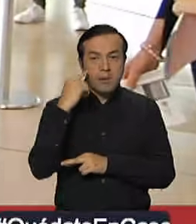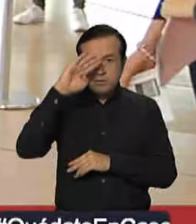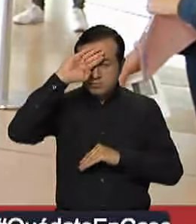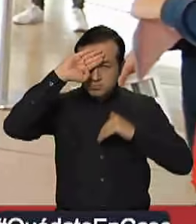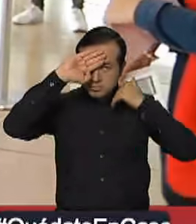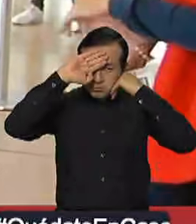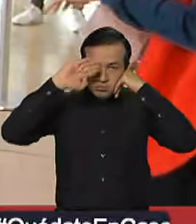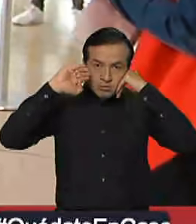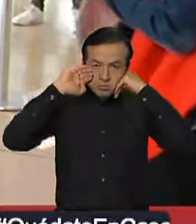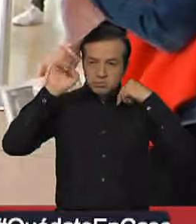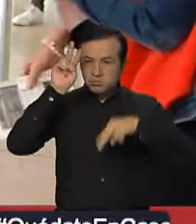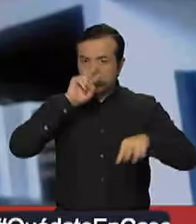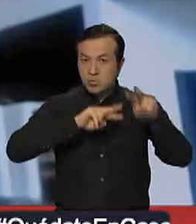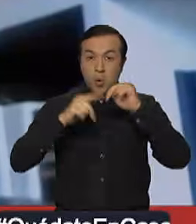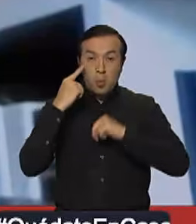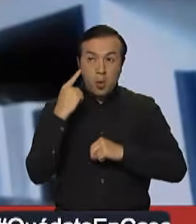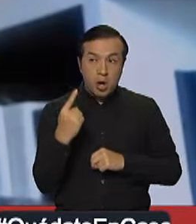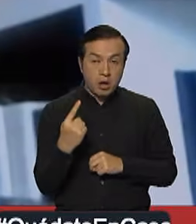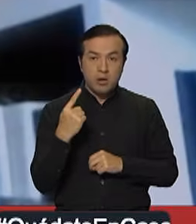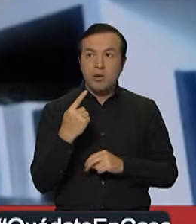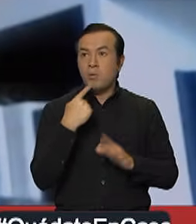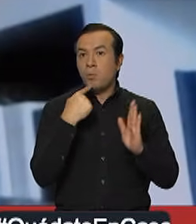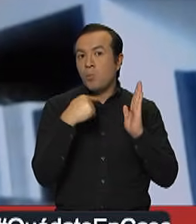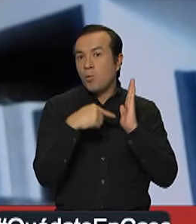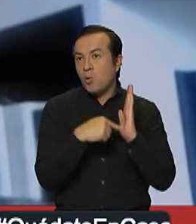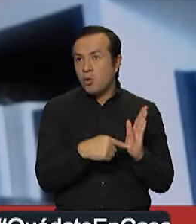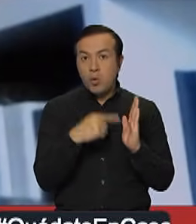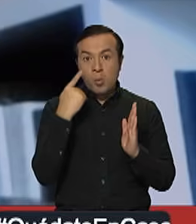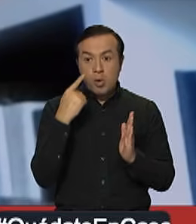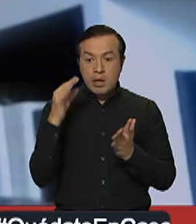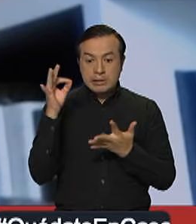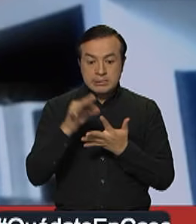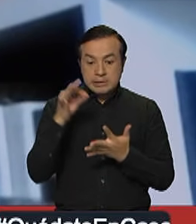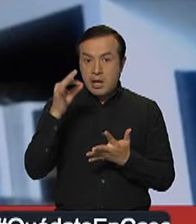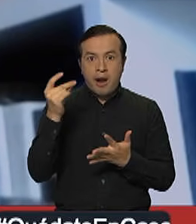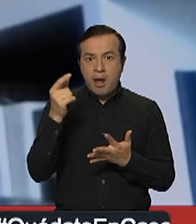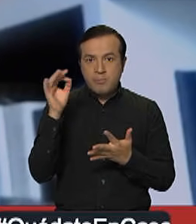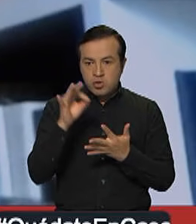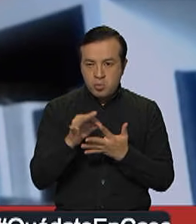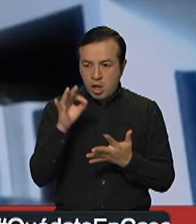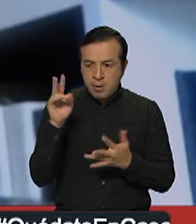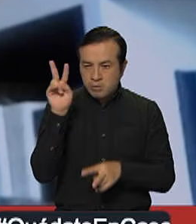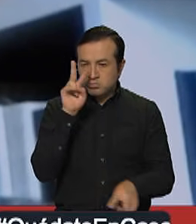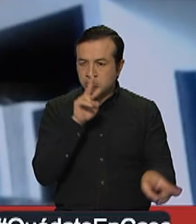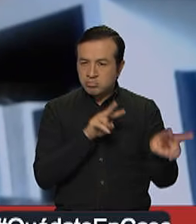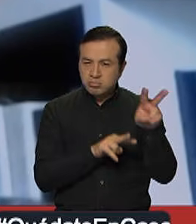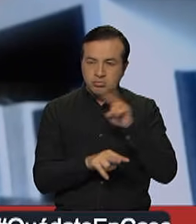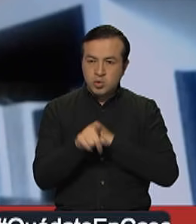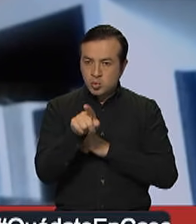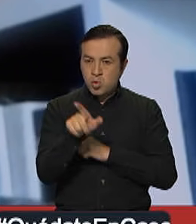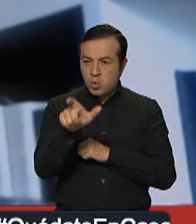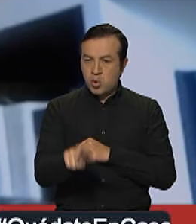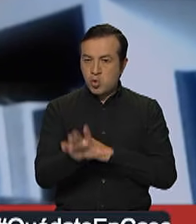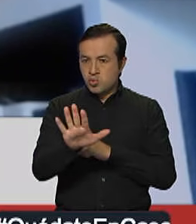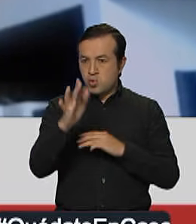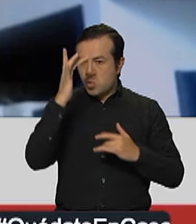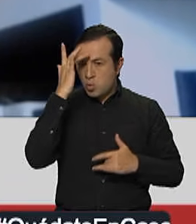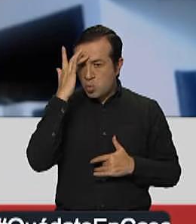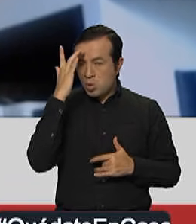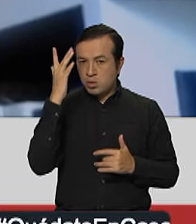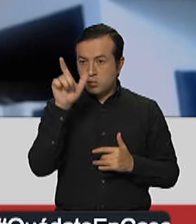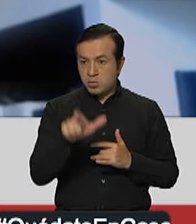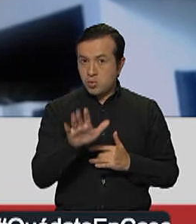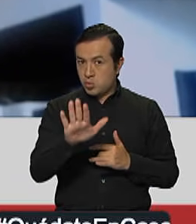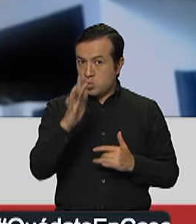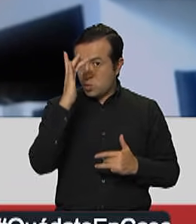temperatura y de COVID-19. Por ejemplo, la realización de pruebas rápidas en los aeropuertos también para determinar cuál es el estado de los